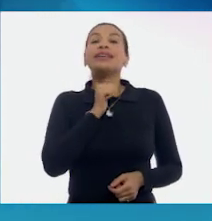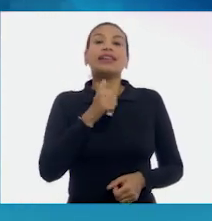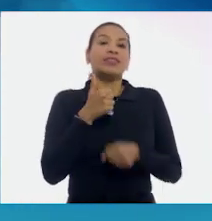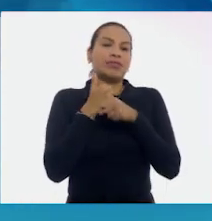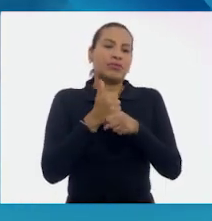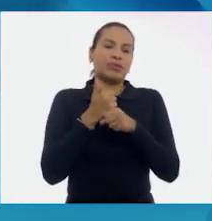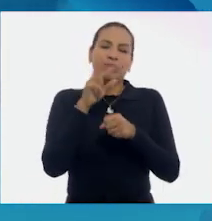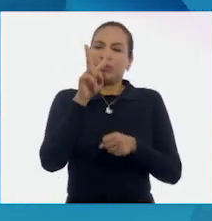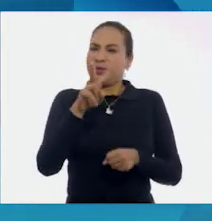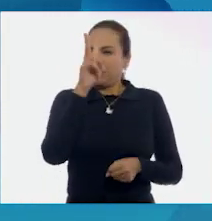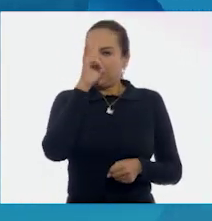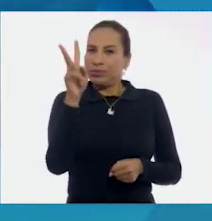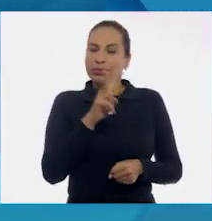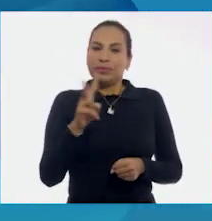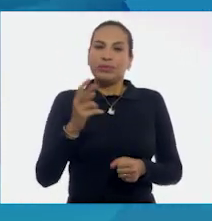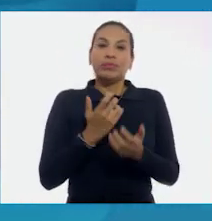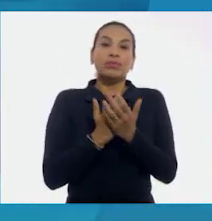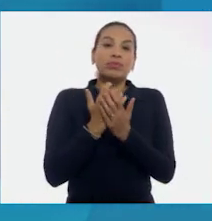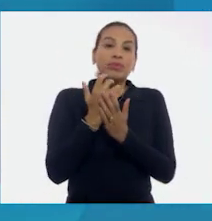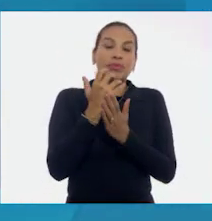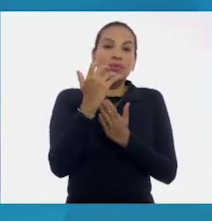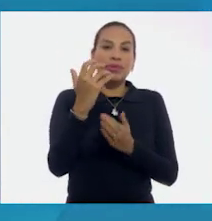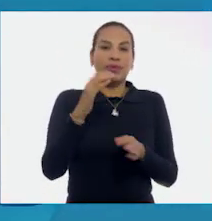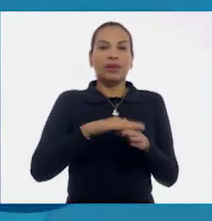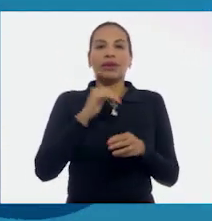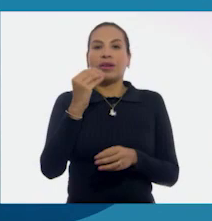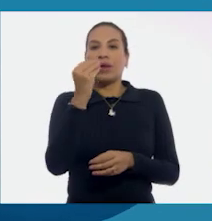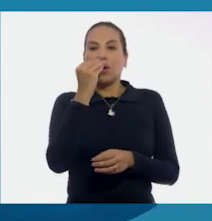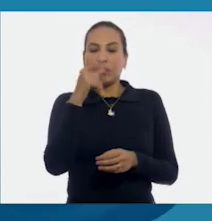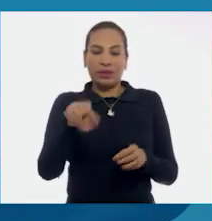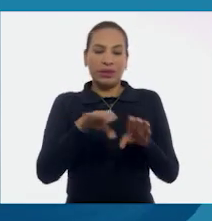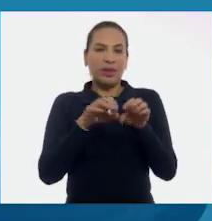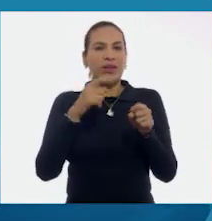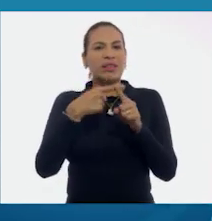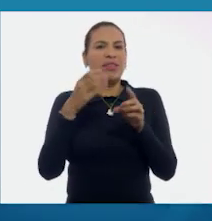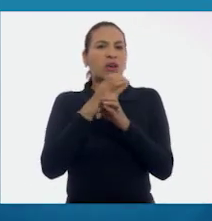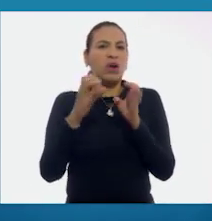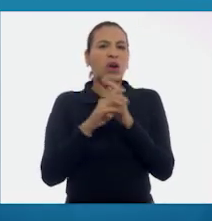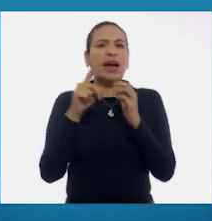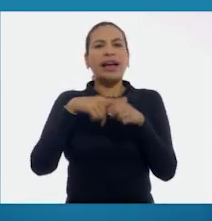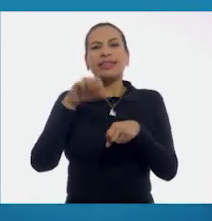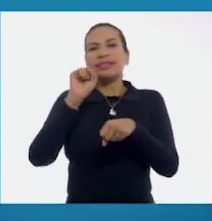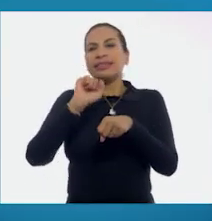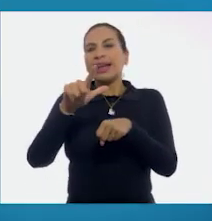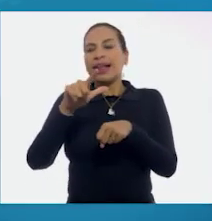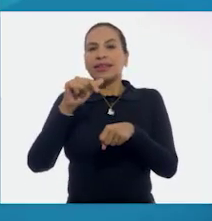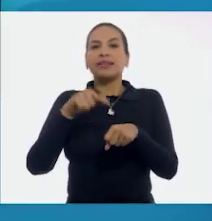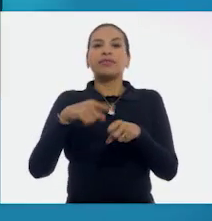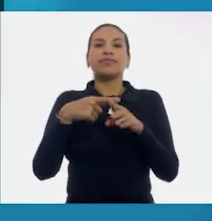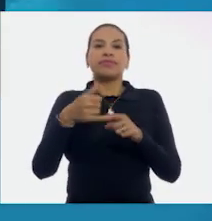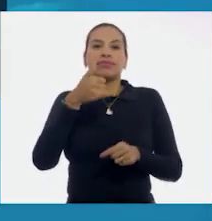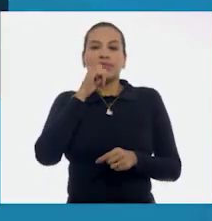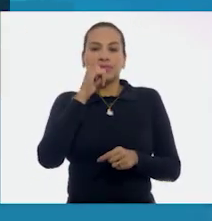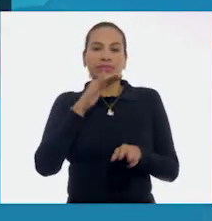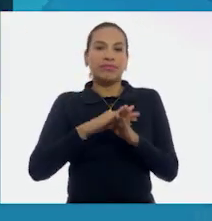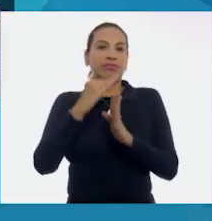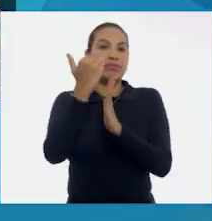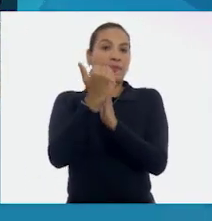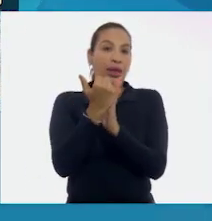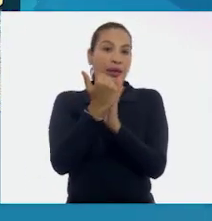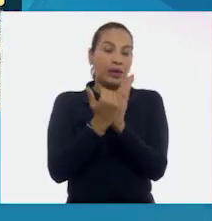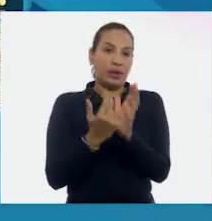es increíble. Acreciéntala ser la comida bizcocho y cosas saladas. La bebida es medida cada